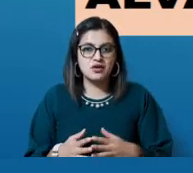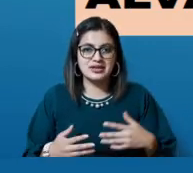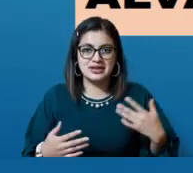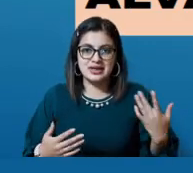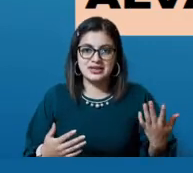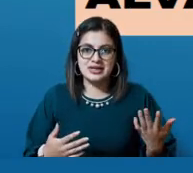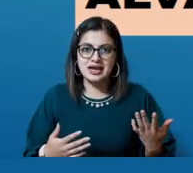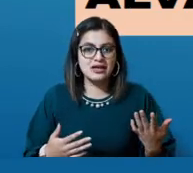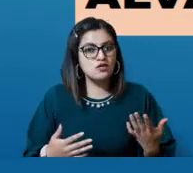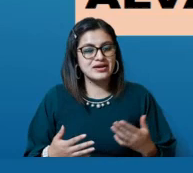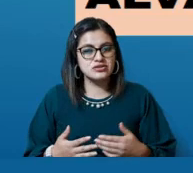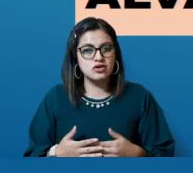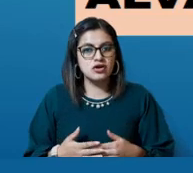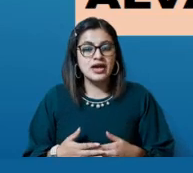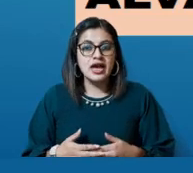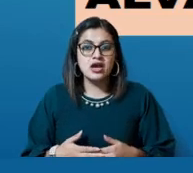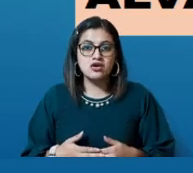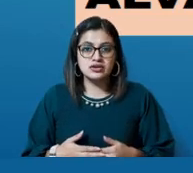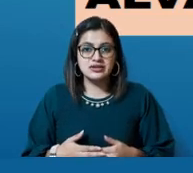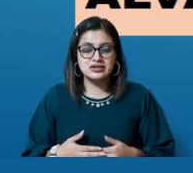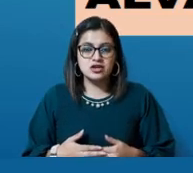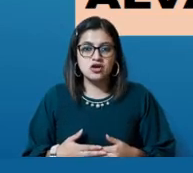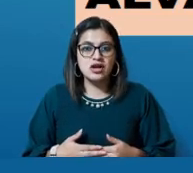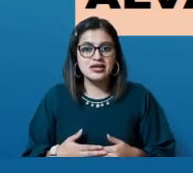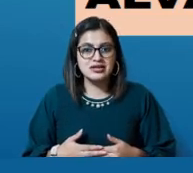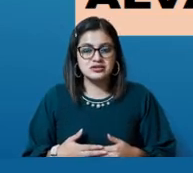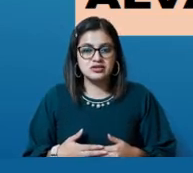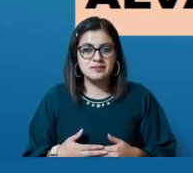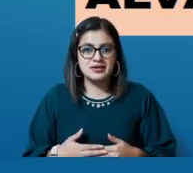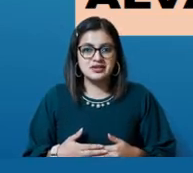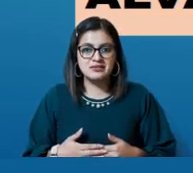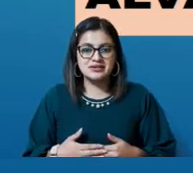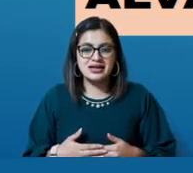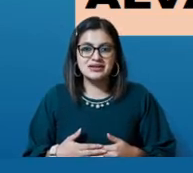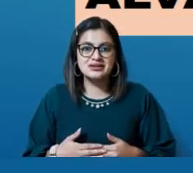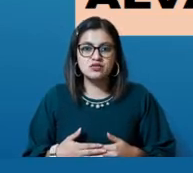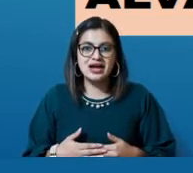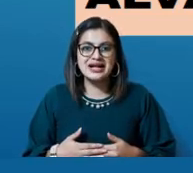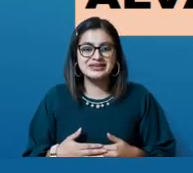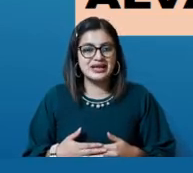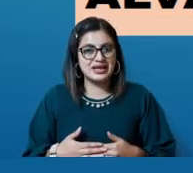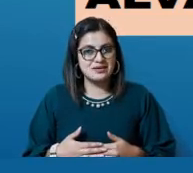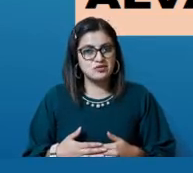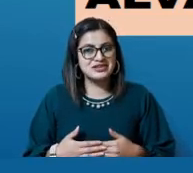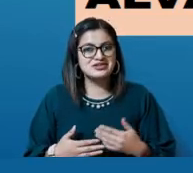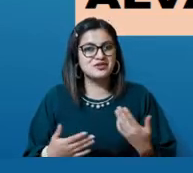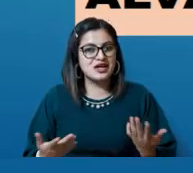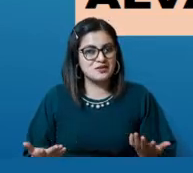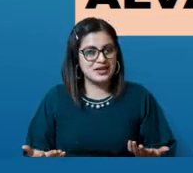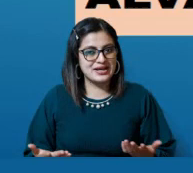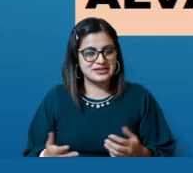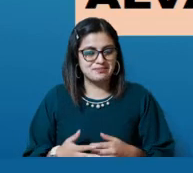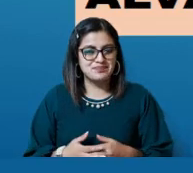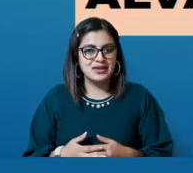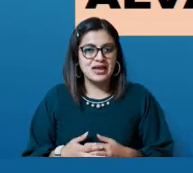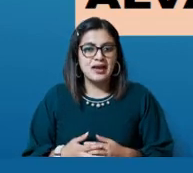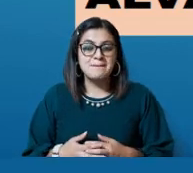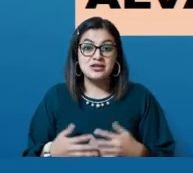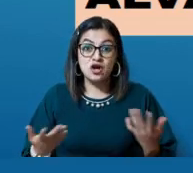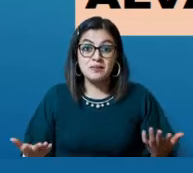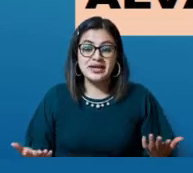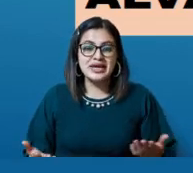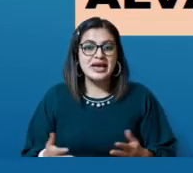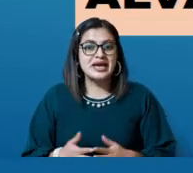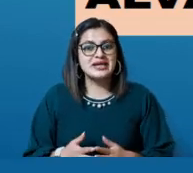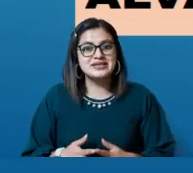implementada por la Secretaría de Educación en coordinación con la Dirección Departamental de Intibucá, Te Queremos Estudiando en Casa.